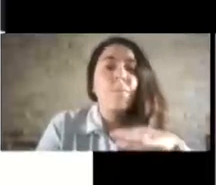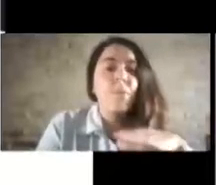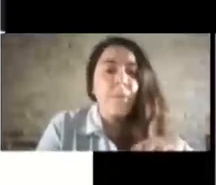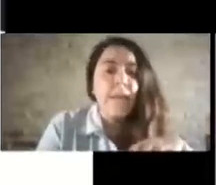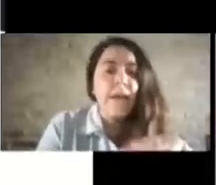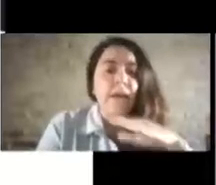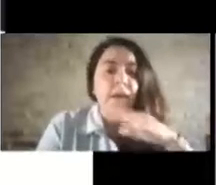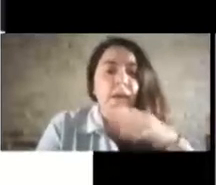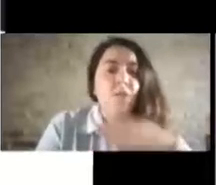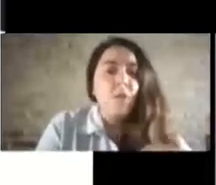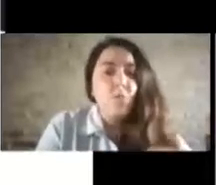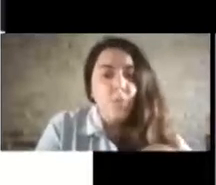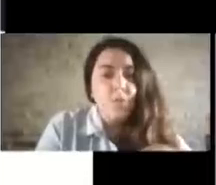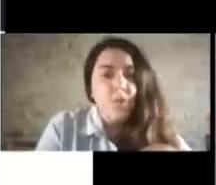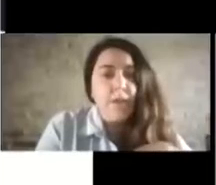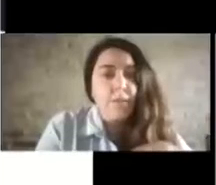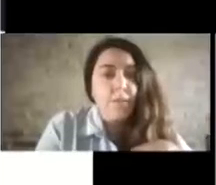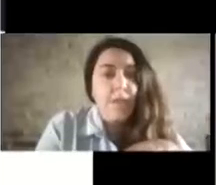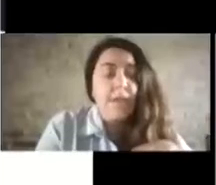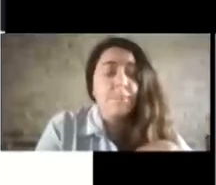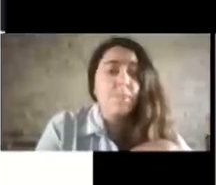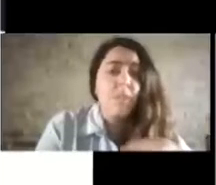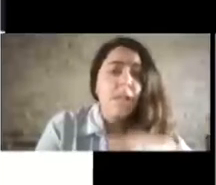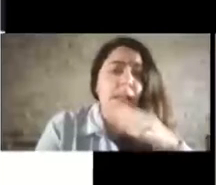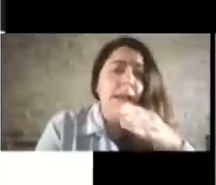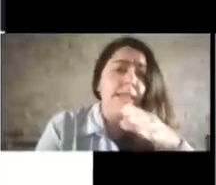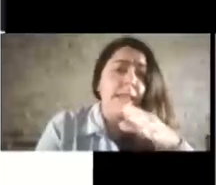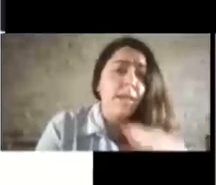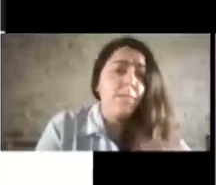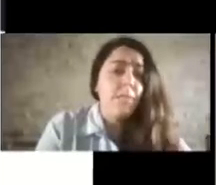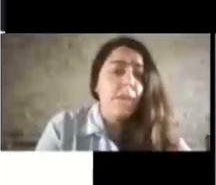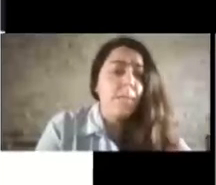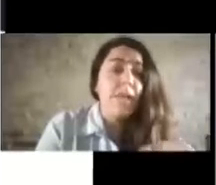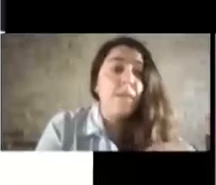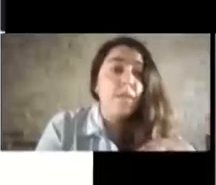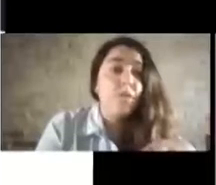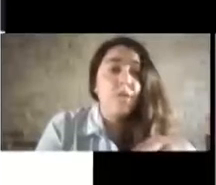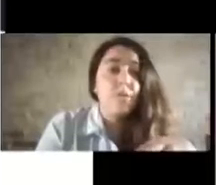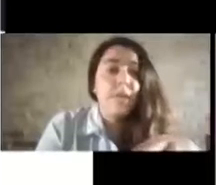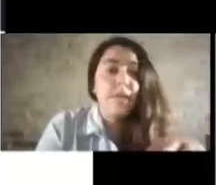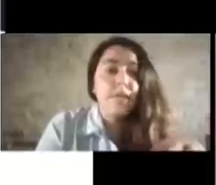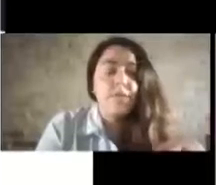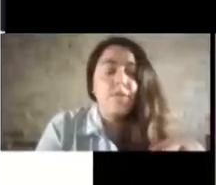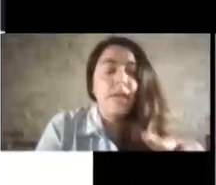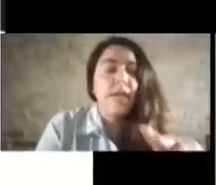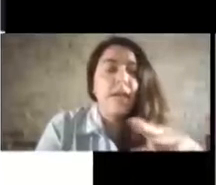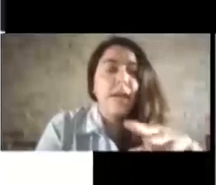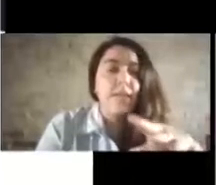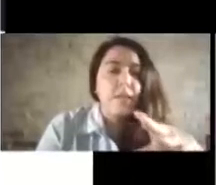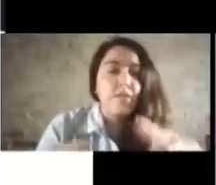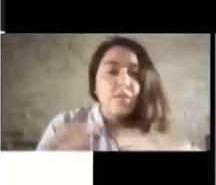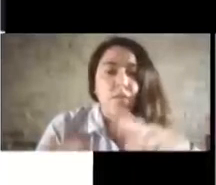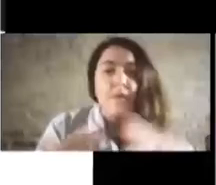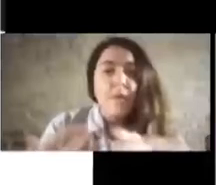sea por pila y no en un pozo la compostera. La cantidad de milímetros que llueven en esta zona hace